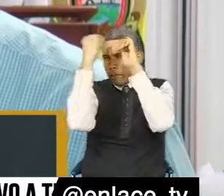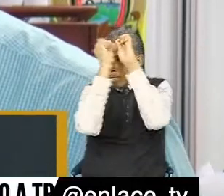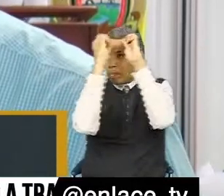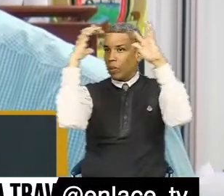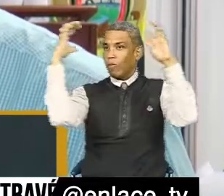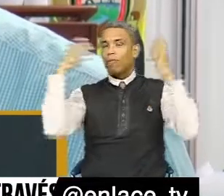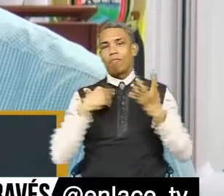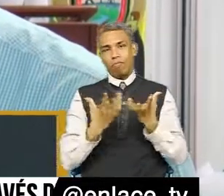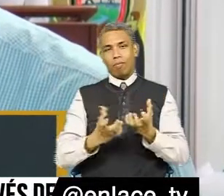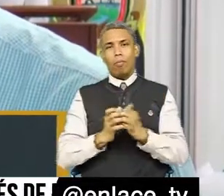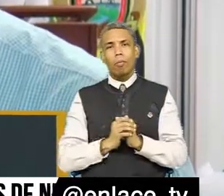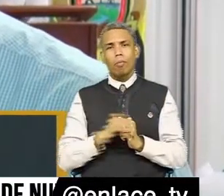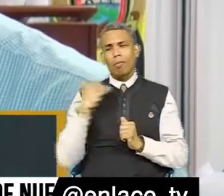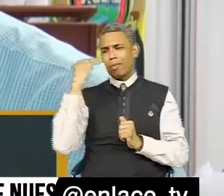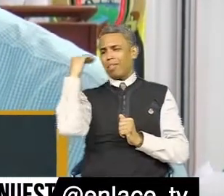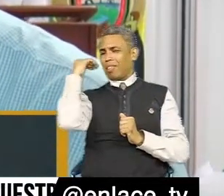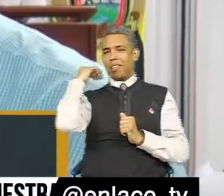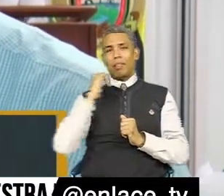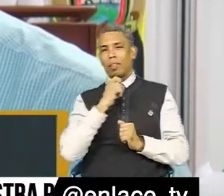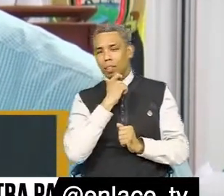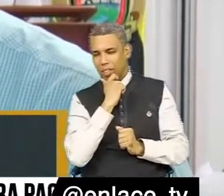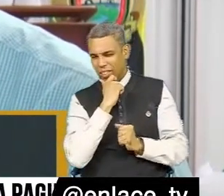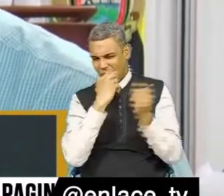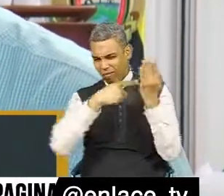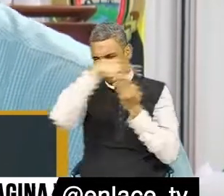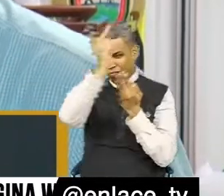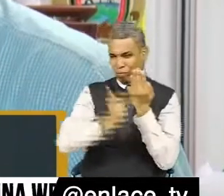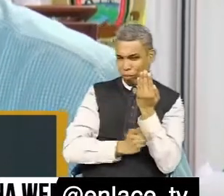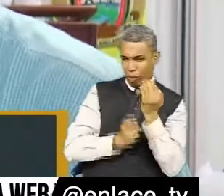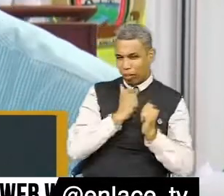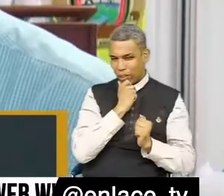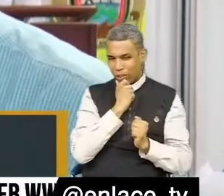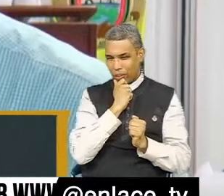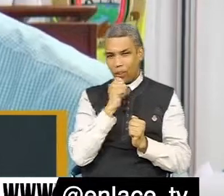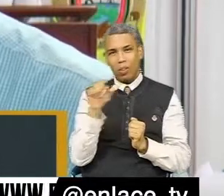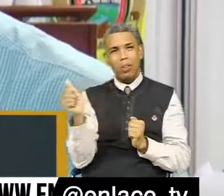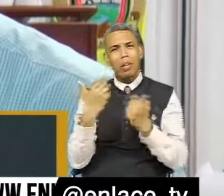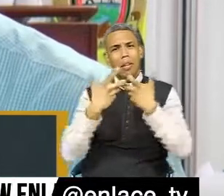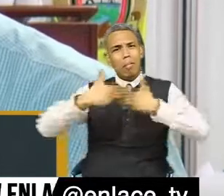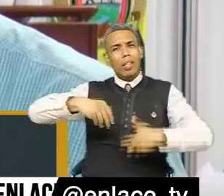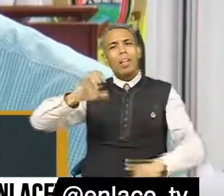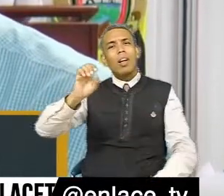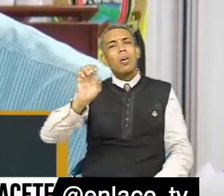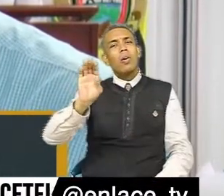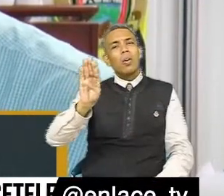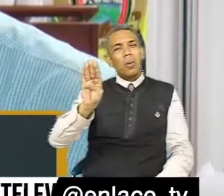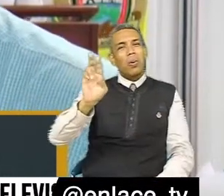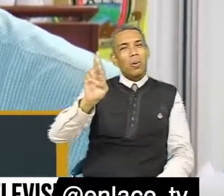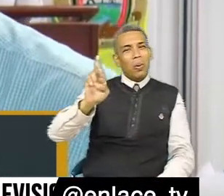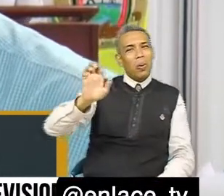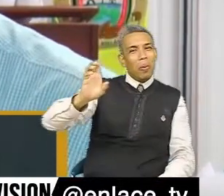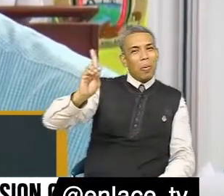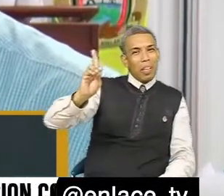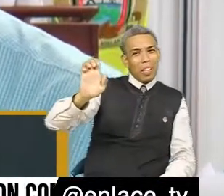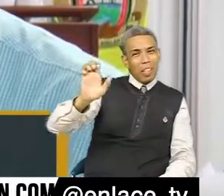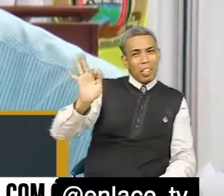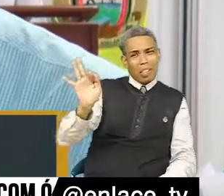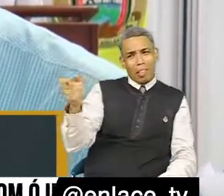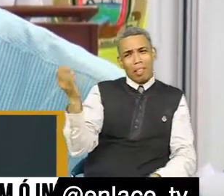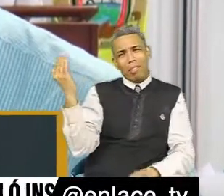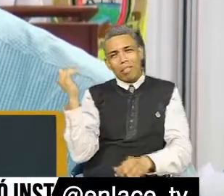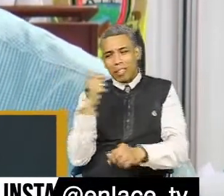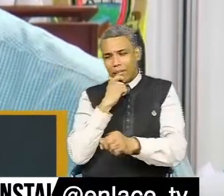ese ese contrato con un 1 de brett por las mismas implicaciones que la empresa tenía a nivel mundial